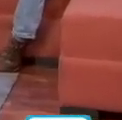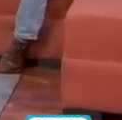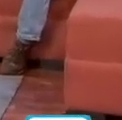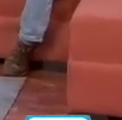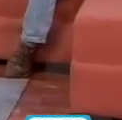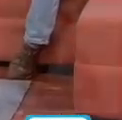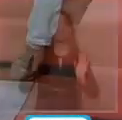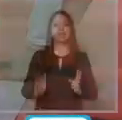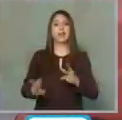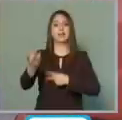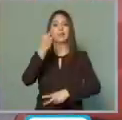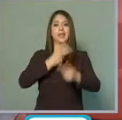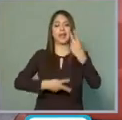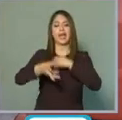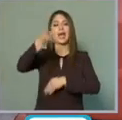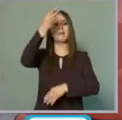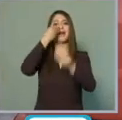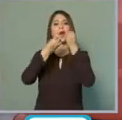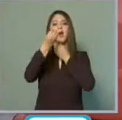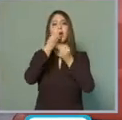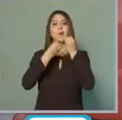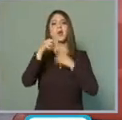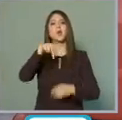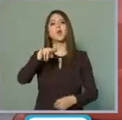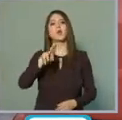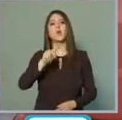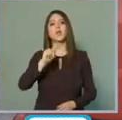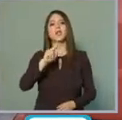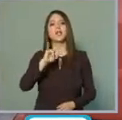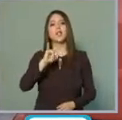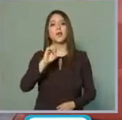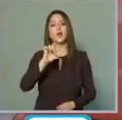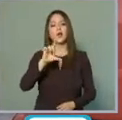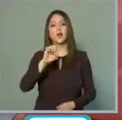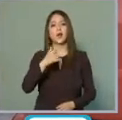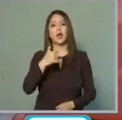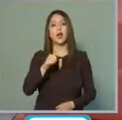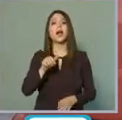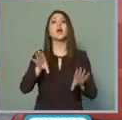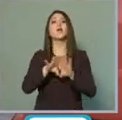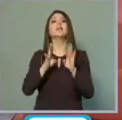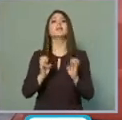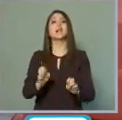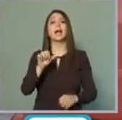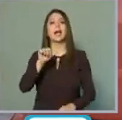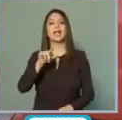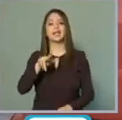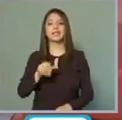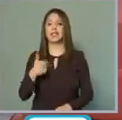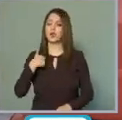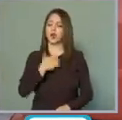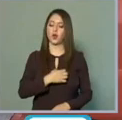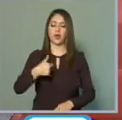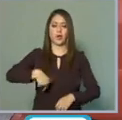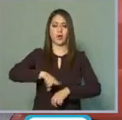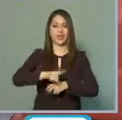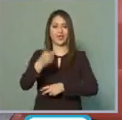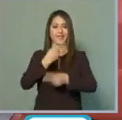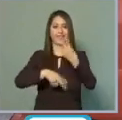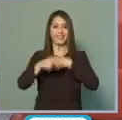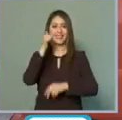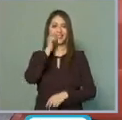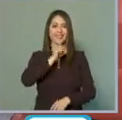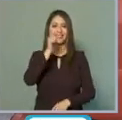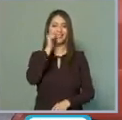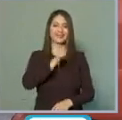aquí en Aprender a Comer con nuestra nutrióloga. ¿Cómo estás, Alicia? Hola, ¿qué tal? ¿Cómo estás, Cintia? Muy contenta de estar aquí con todos ustedes, como siempre. Así es, y yo creo que este es